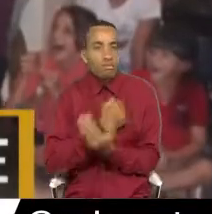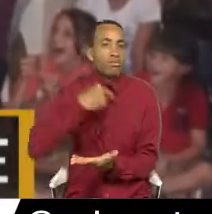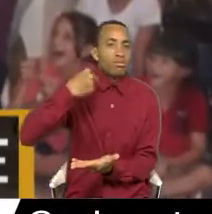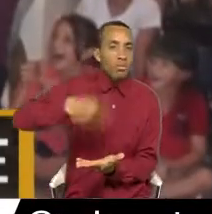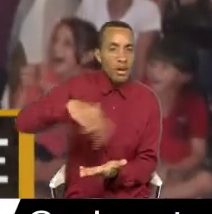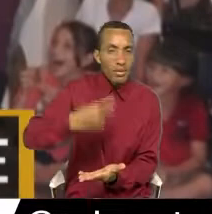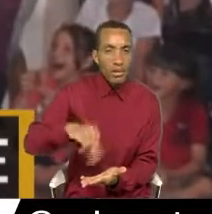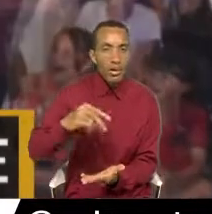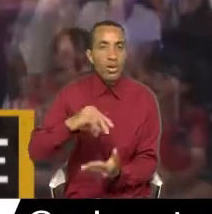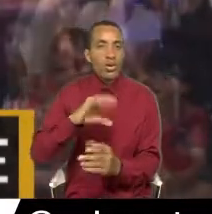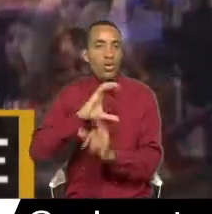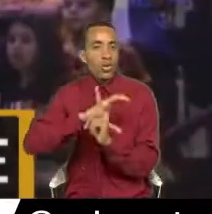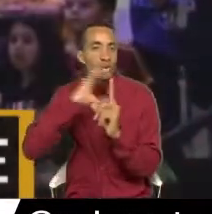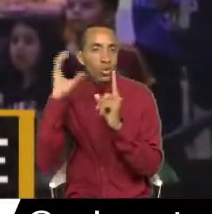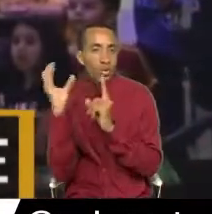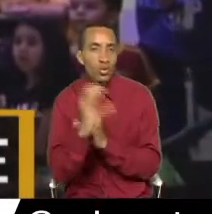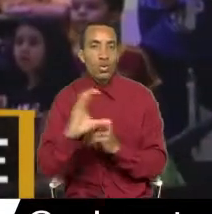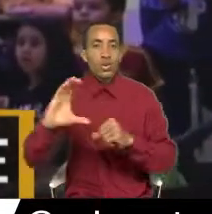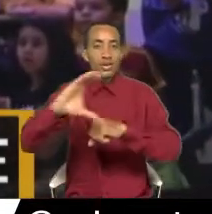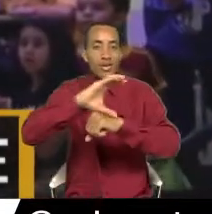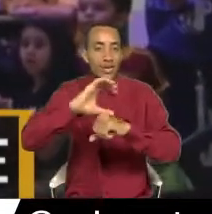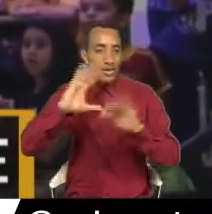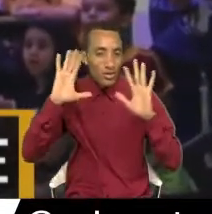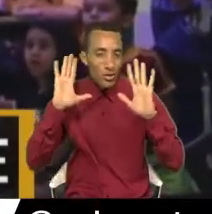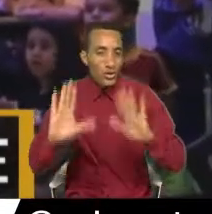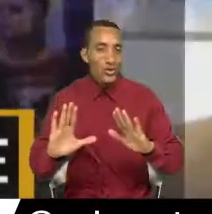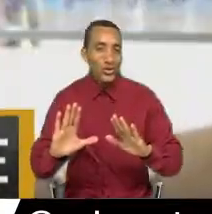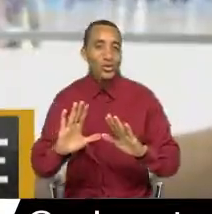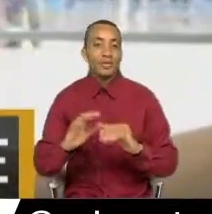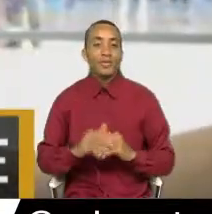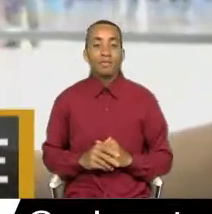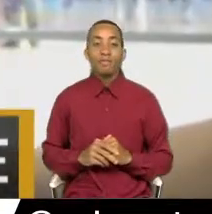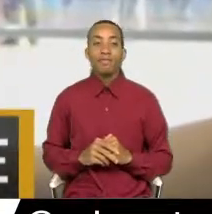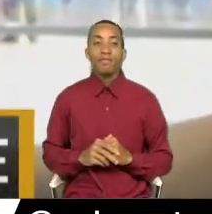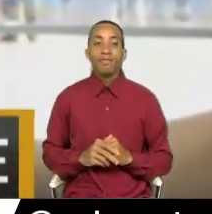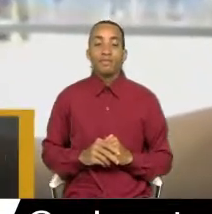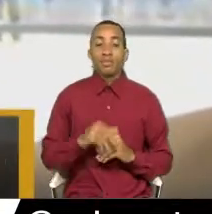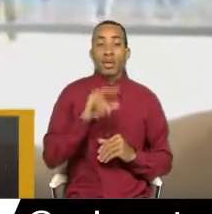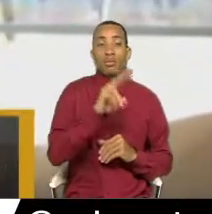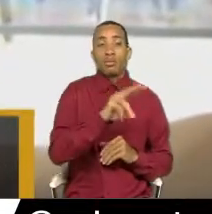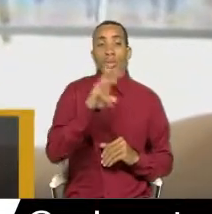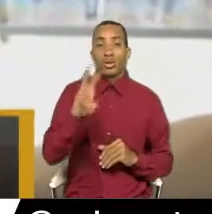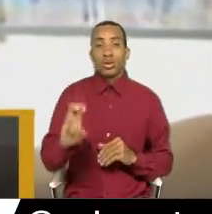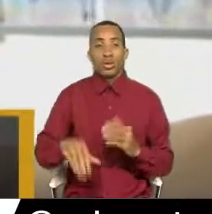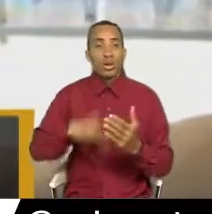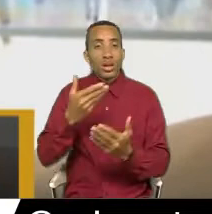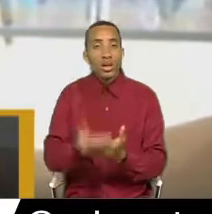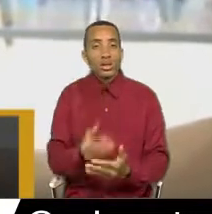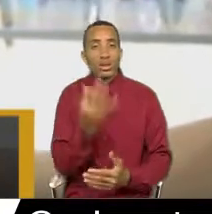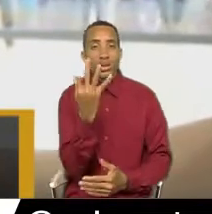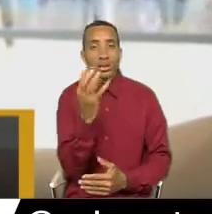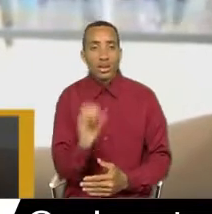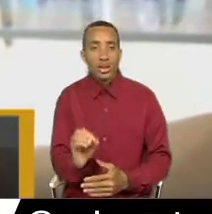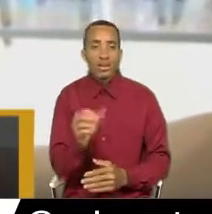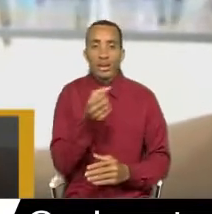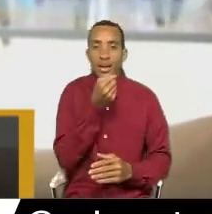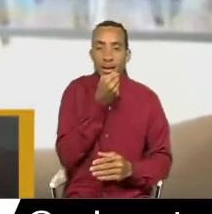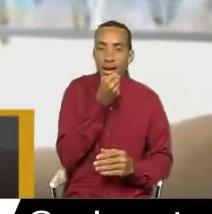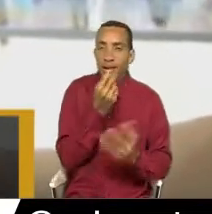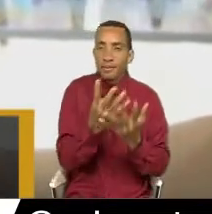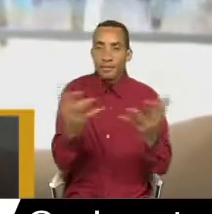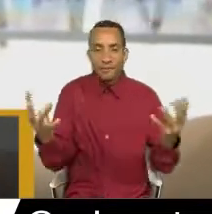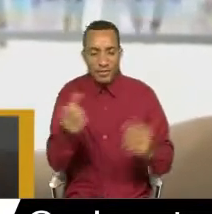urbana participó masivamente del lanzamiento de este evento. 28 al 30 de septiembre tendremos rueda de prensa, tendremos talleres de